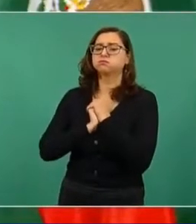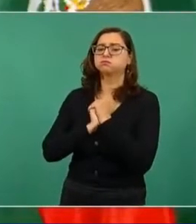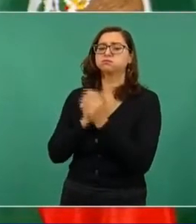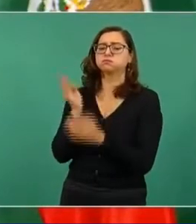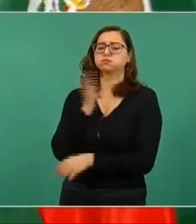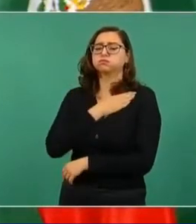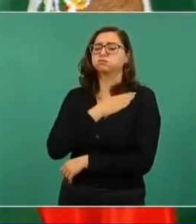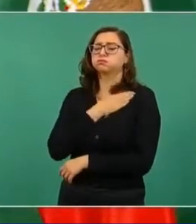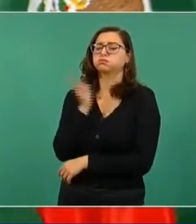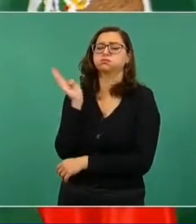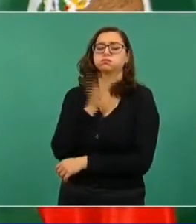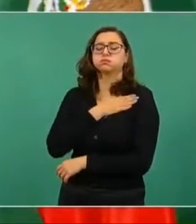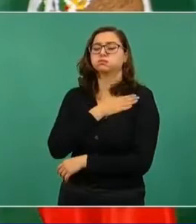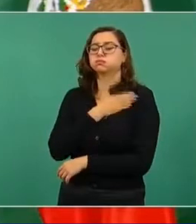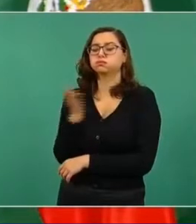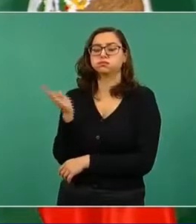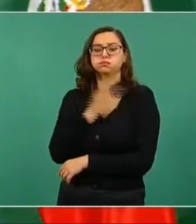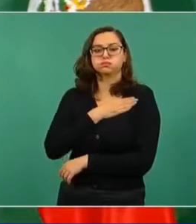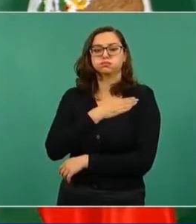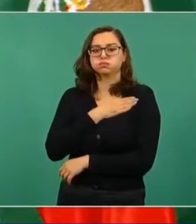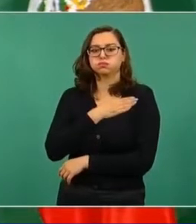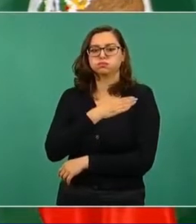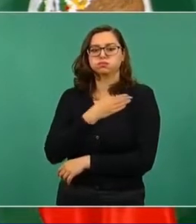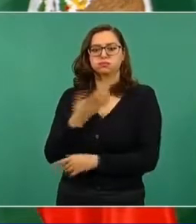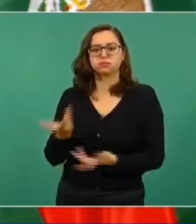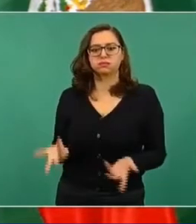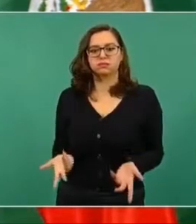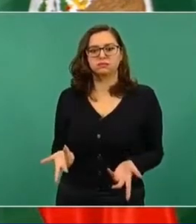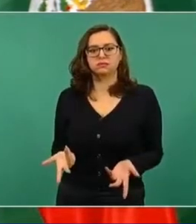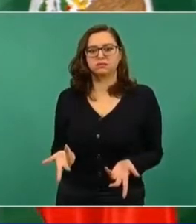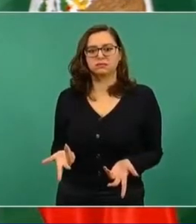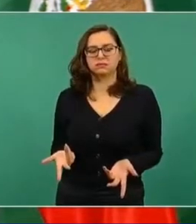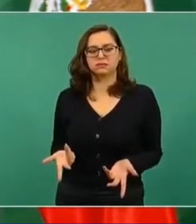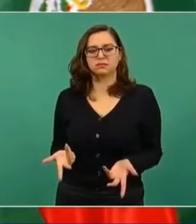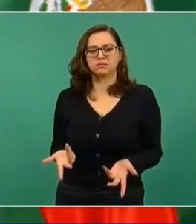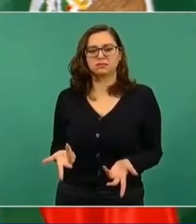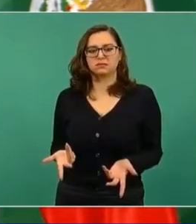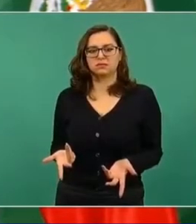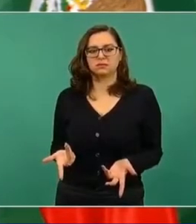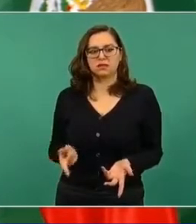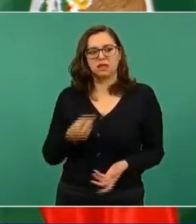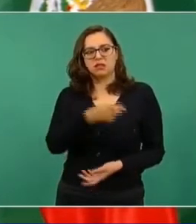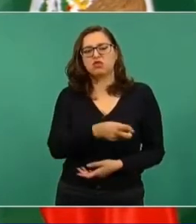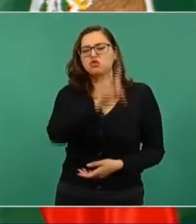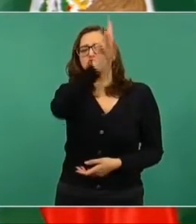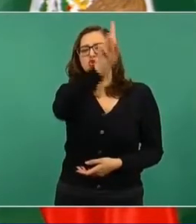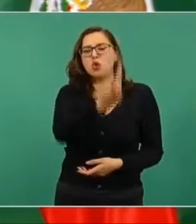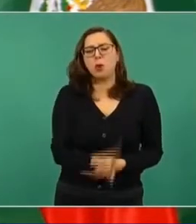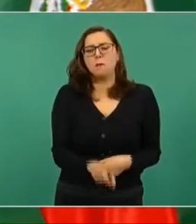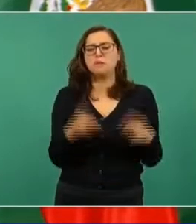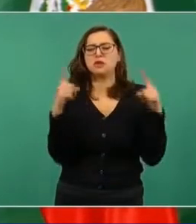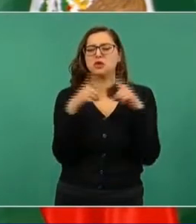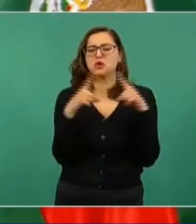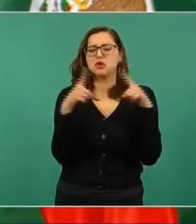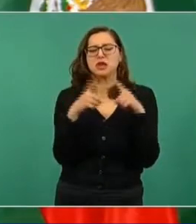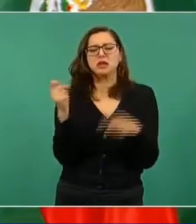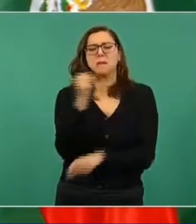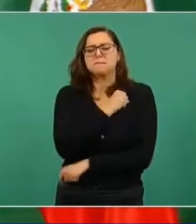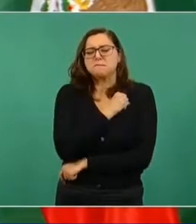el que vayan a darse golpe de pecho todos los domingos, por mi culpa,